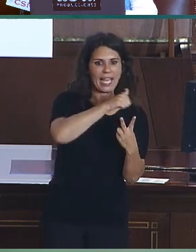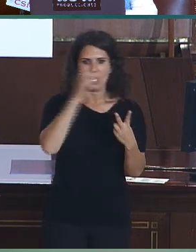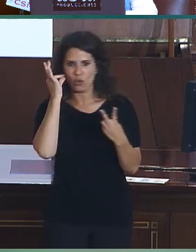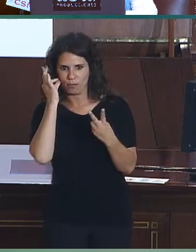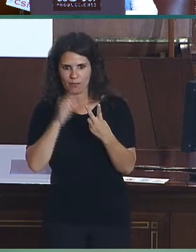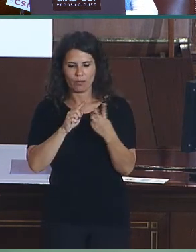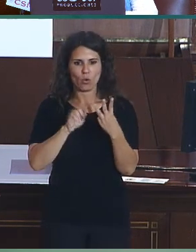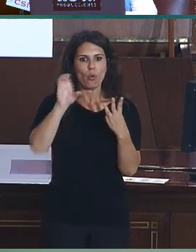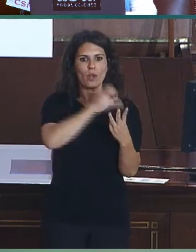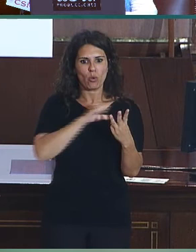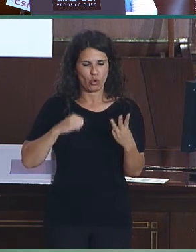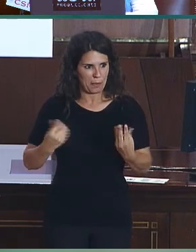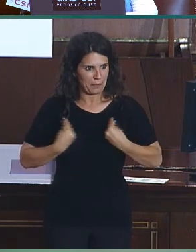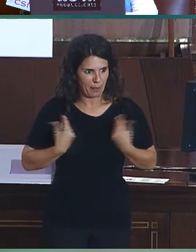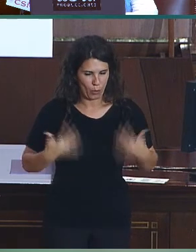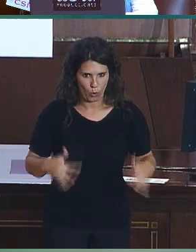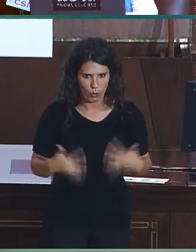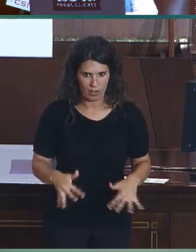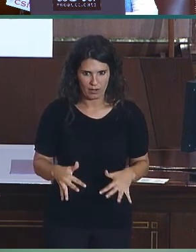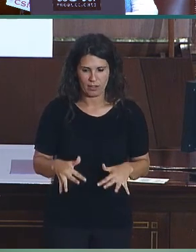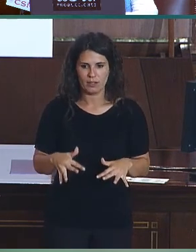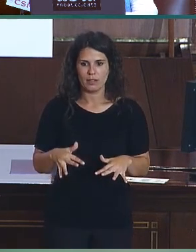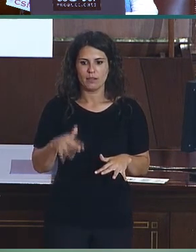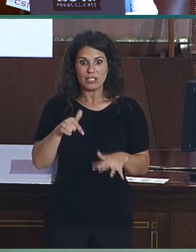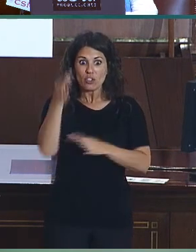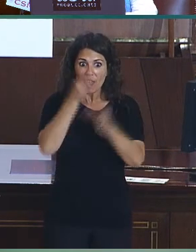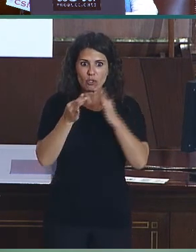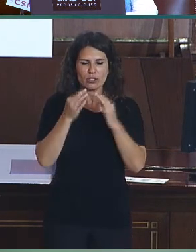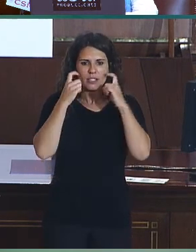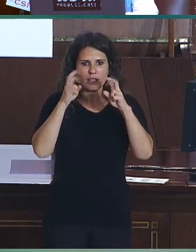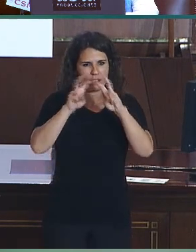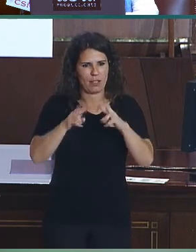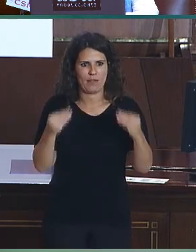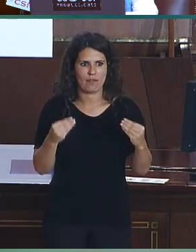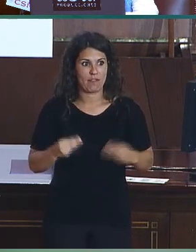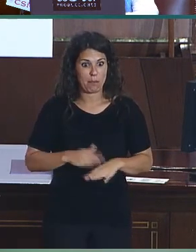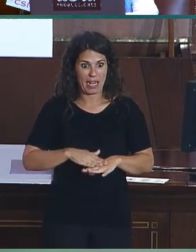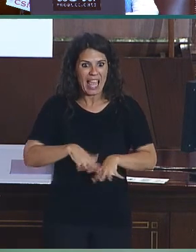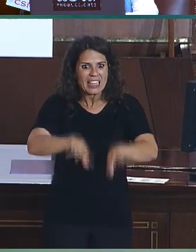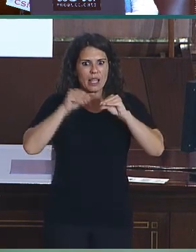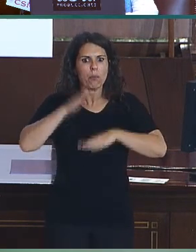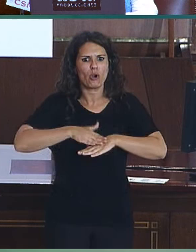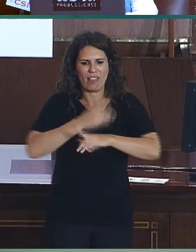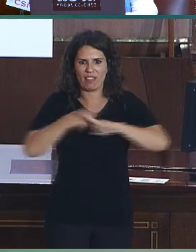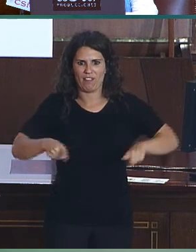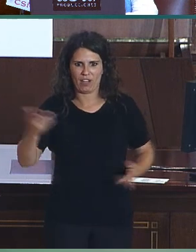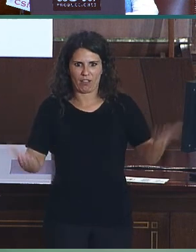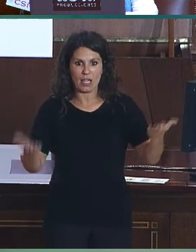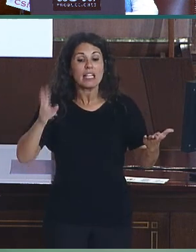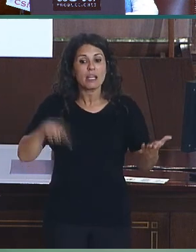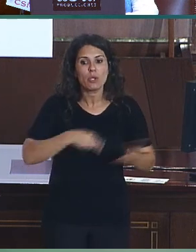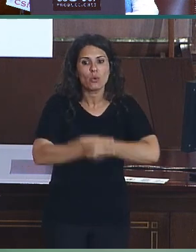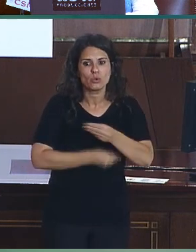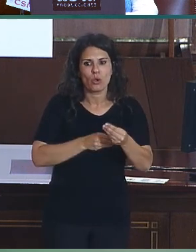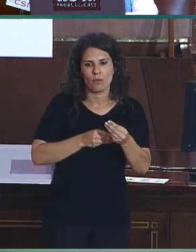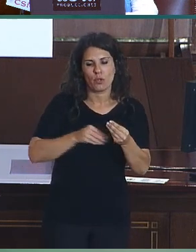comunidad autónoma de residencia, una importantísima, el uso habitual de la lengua de signos. Aquí hay que decir que la mayor